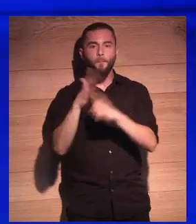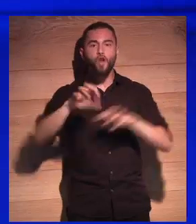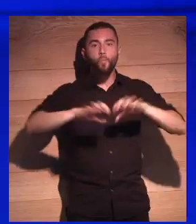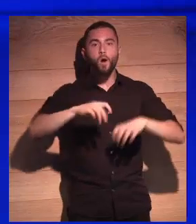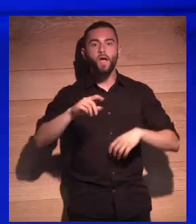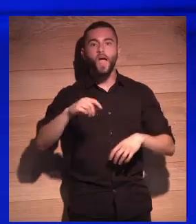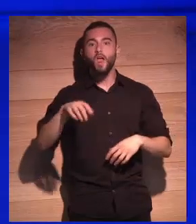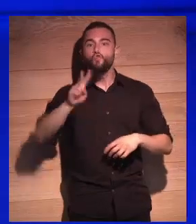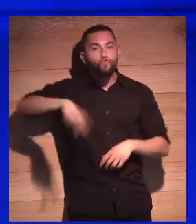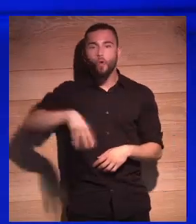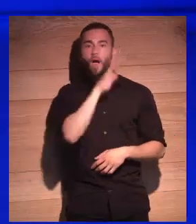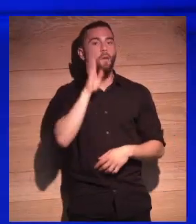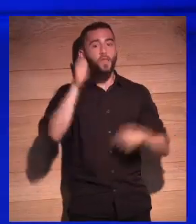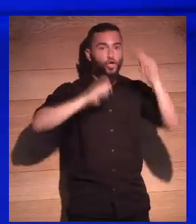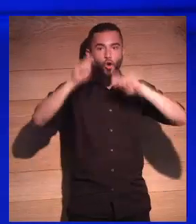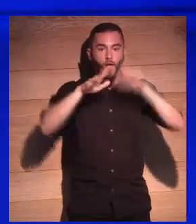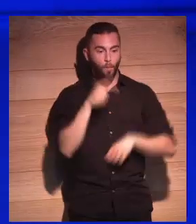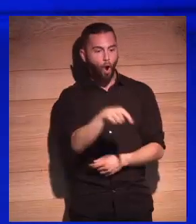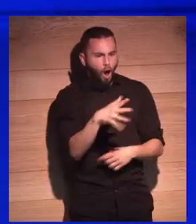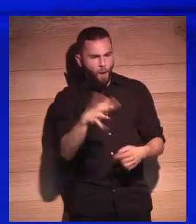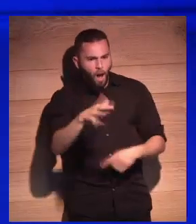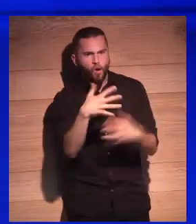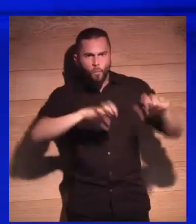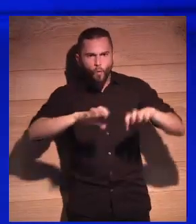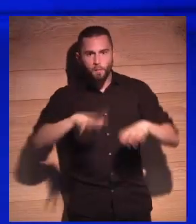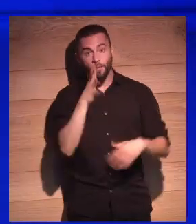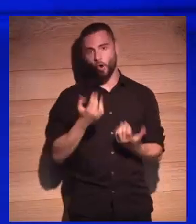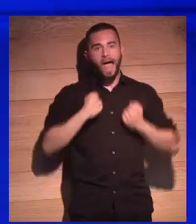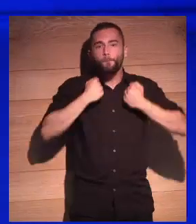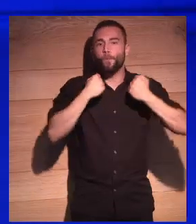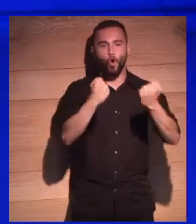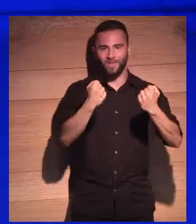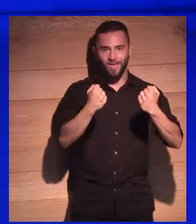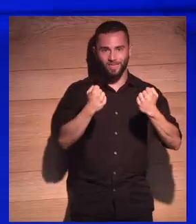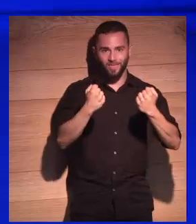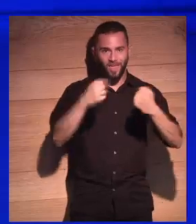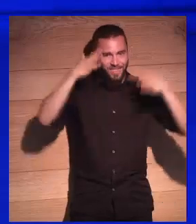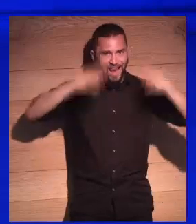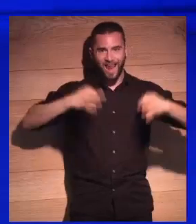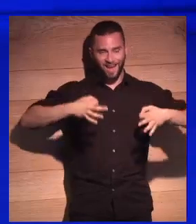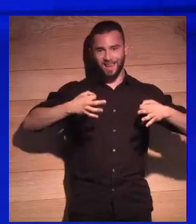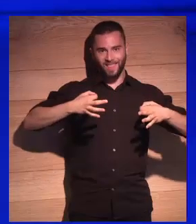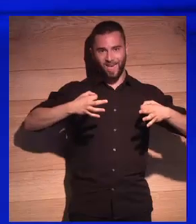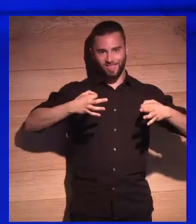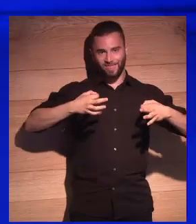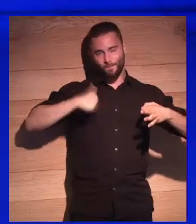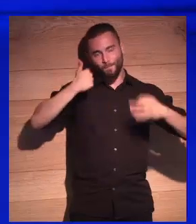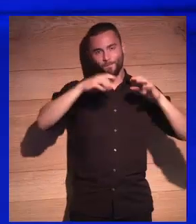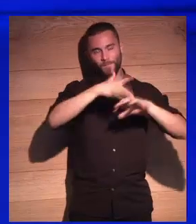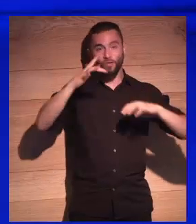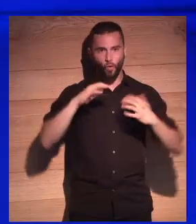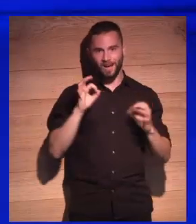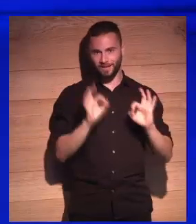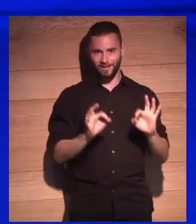fue muy emotivo. Y dice, es que es verdad, porque es la potencia que tiene la inmersión. Lo comentaba, ¿no? La inmersión es la clave de todo esto. Y si